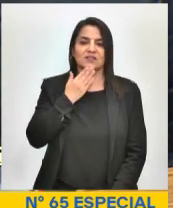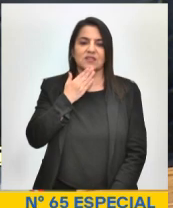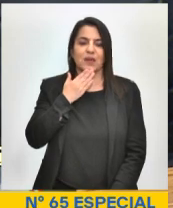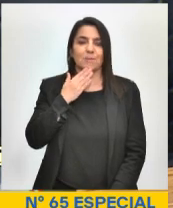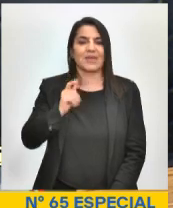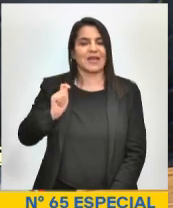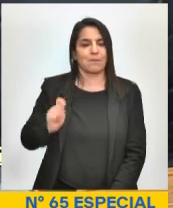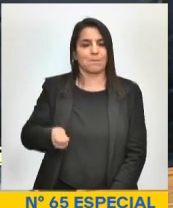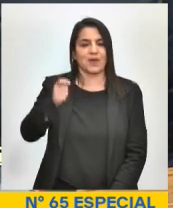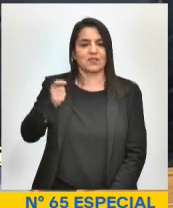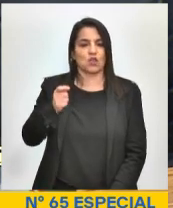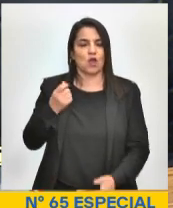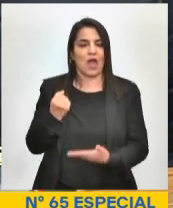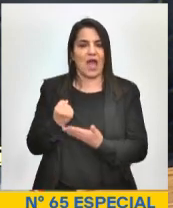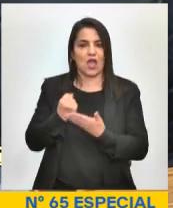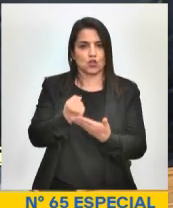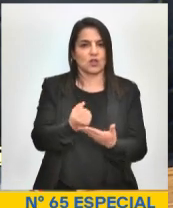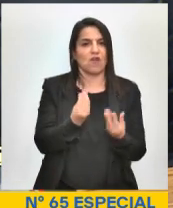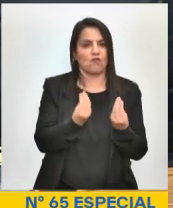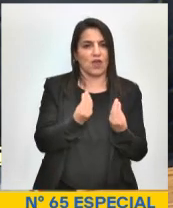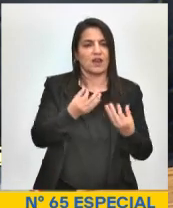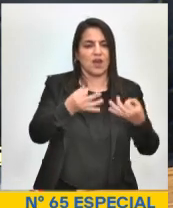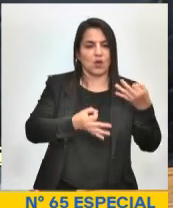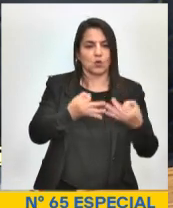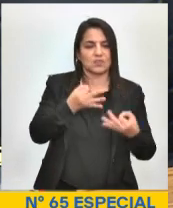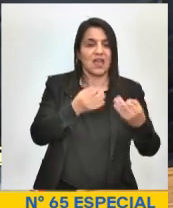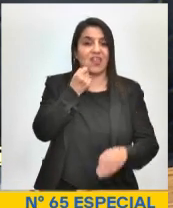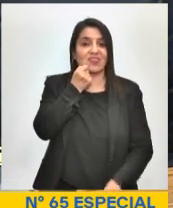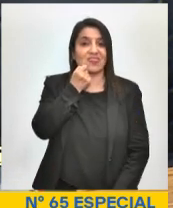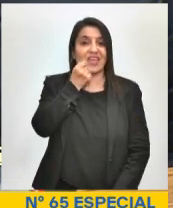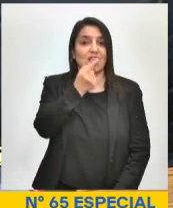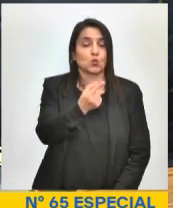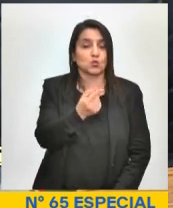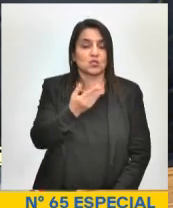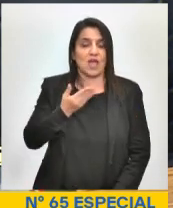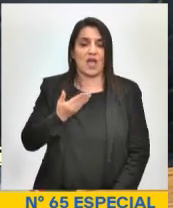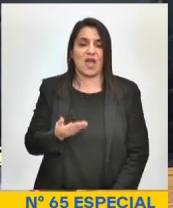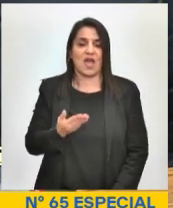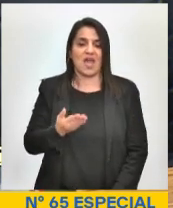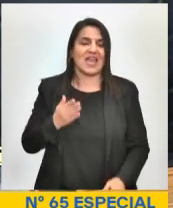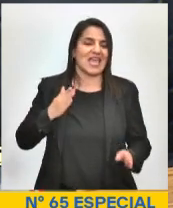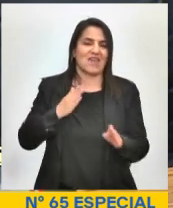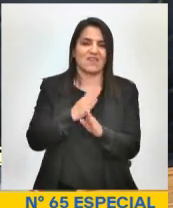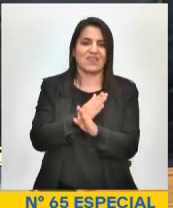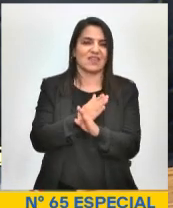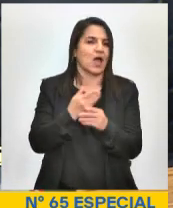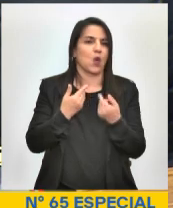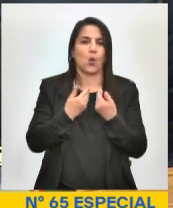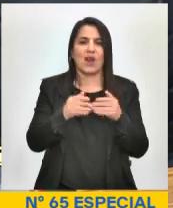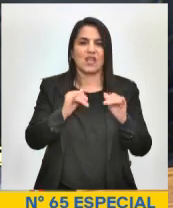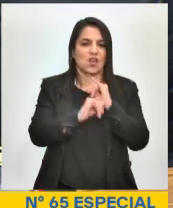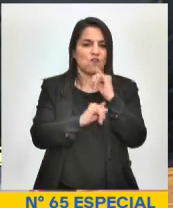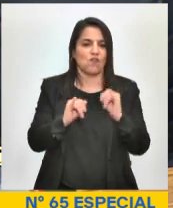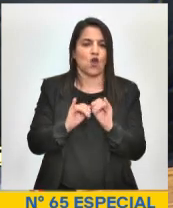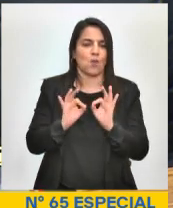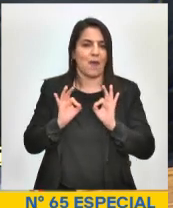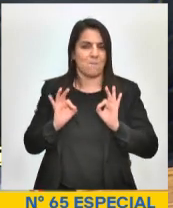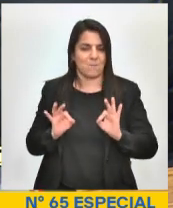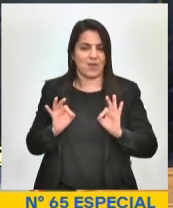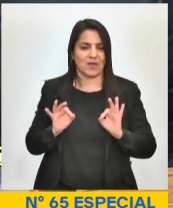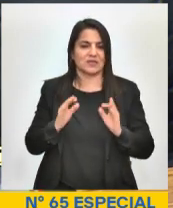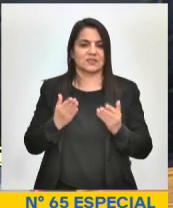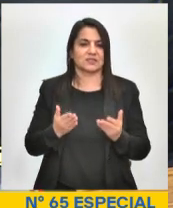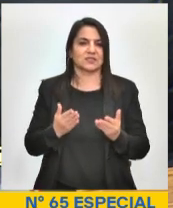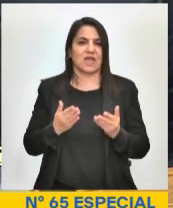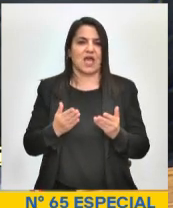de contribuir al buen funcionamiento de la justicia, de denunciar las irregularidades, de evitar cualquier forma de privilegio, normar conductas de manera diferente en